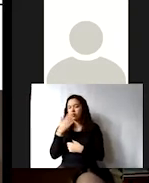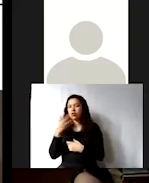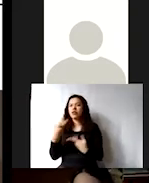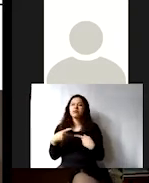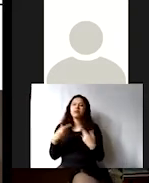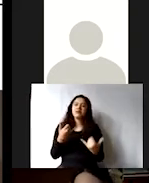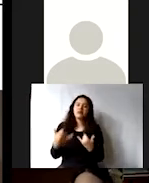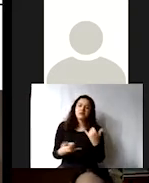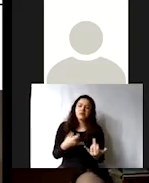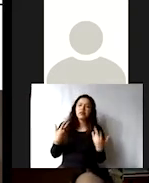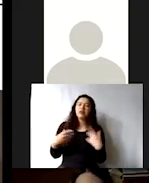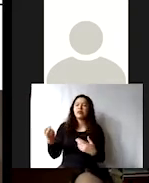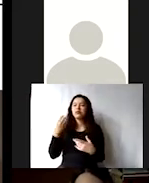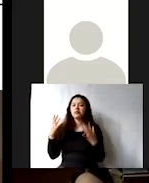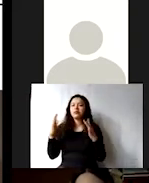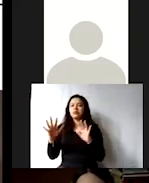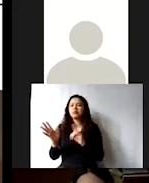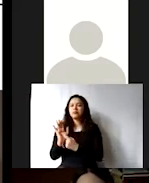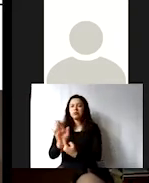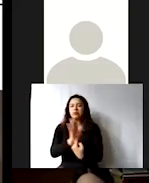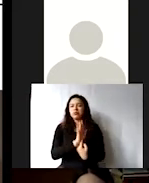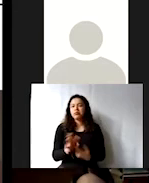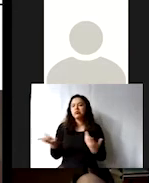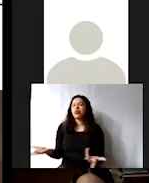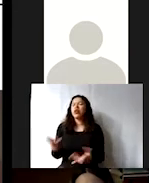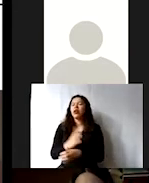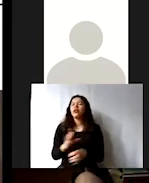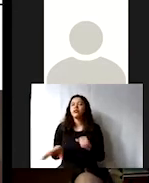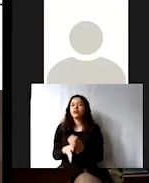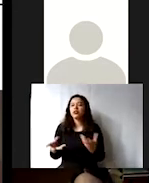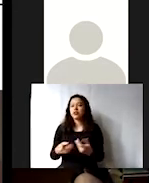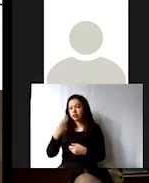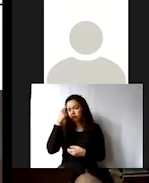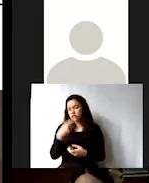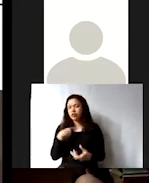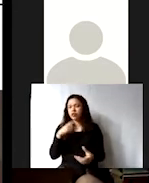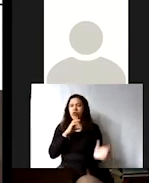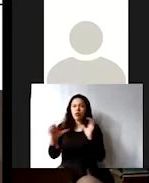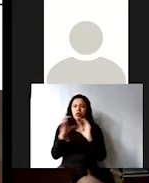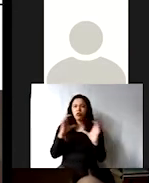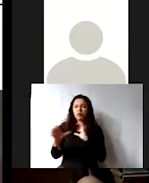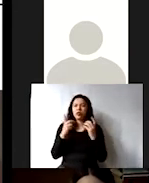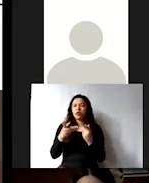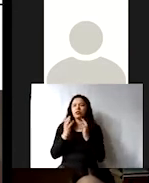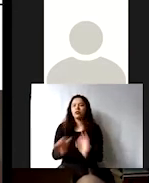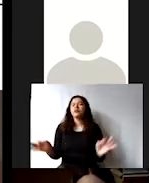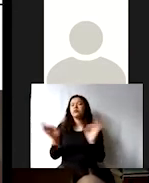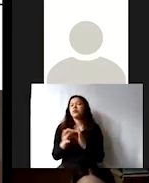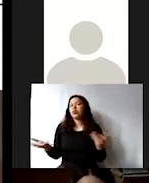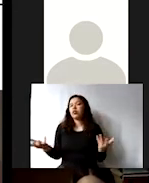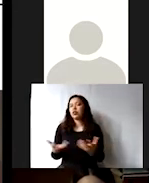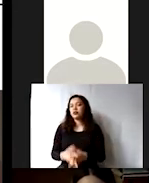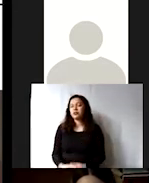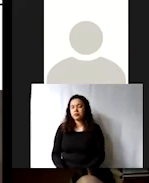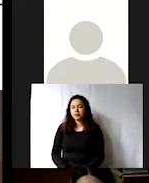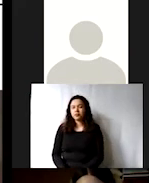hace exposiciones, hay quien hace todo tipo de cosas para, pues bueno, para comunicar porque esto es importante.